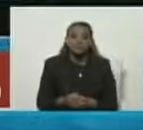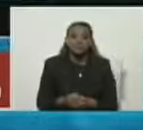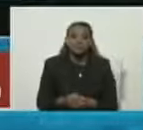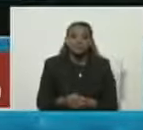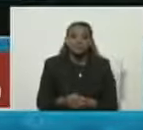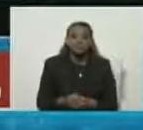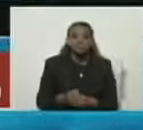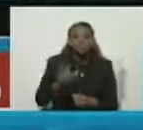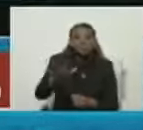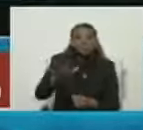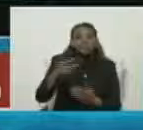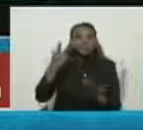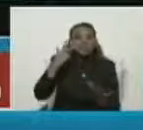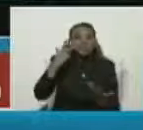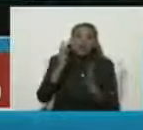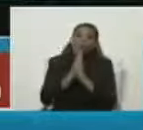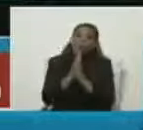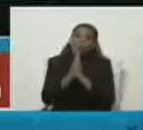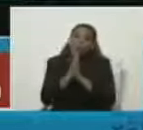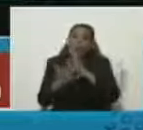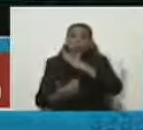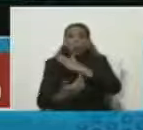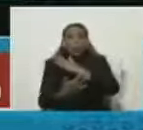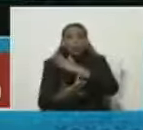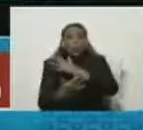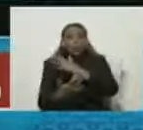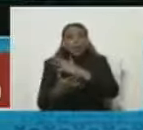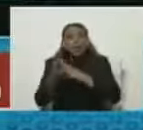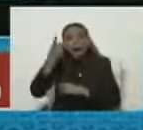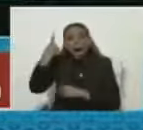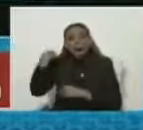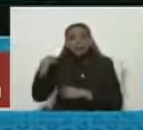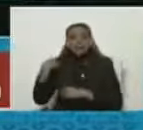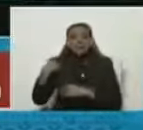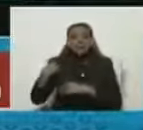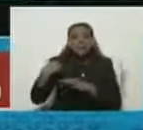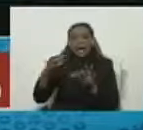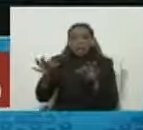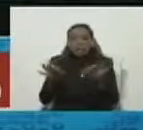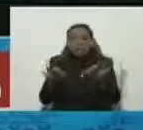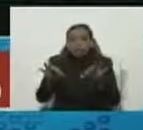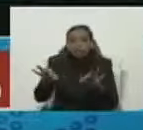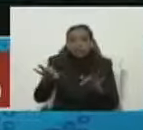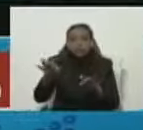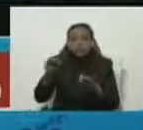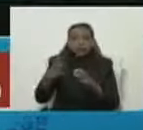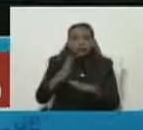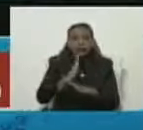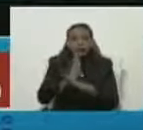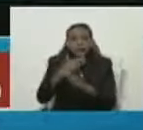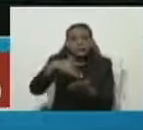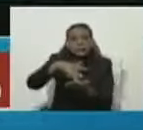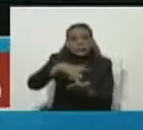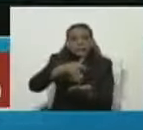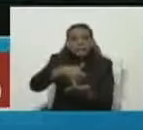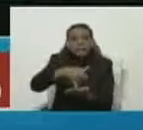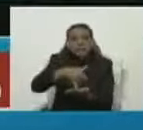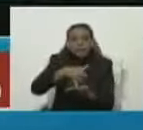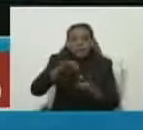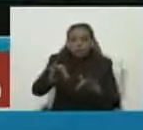Si el ingeniero de sonido me pudiera poner un sonidito como ayer, se lo agradecería.